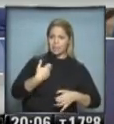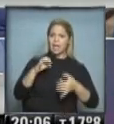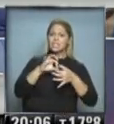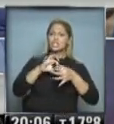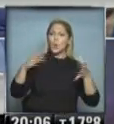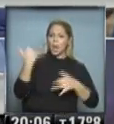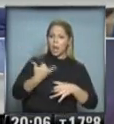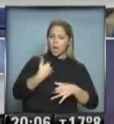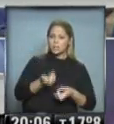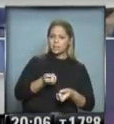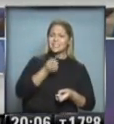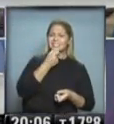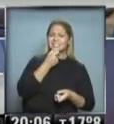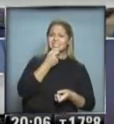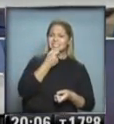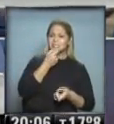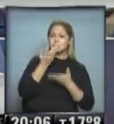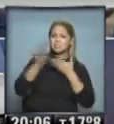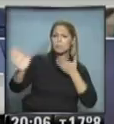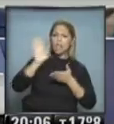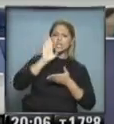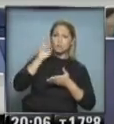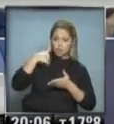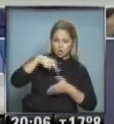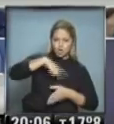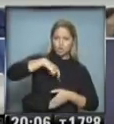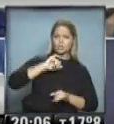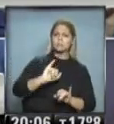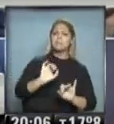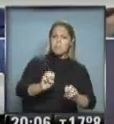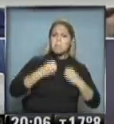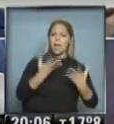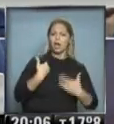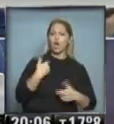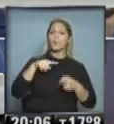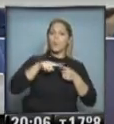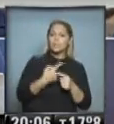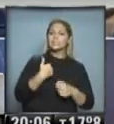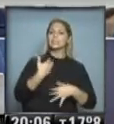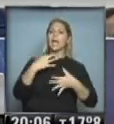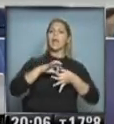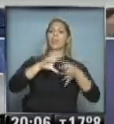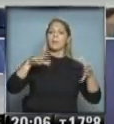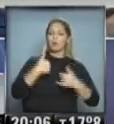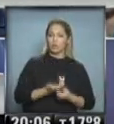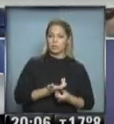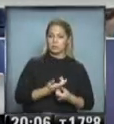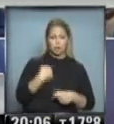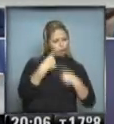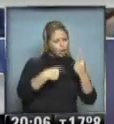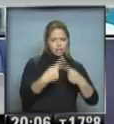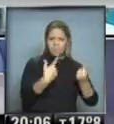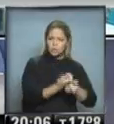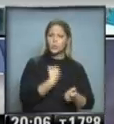Sin Estados Unidos estamos mejor políticamente, democráticamente. Sigue el Banco Mundial, sin el